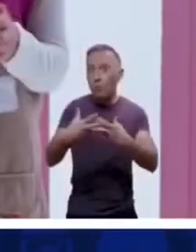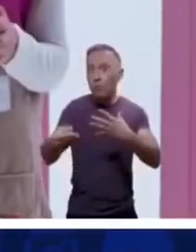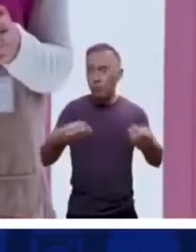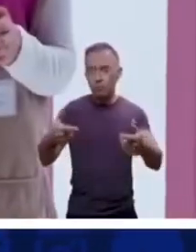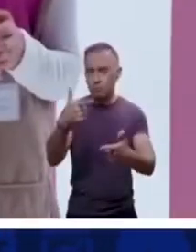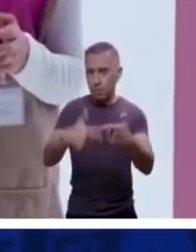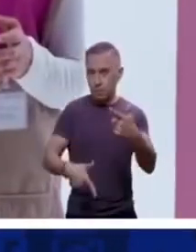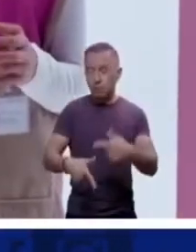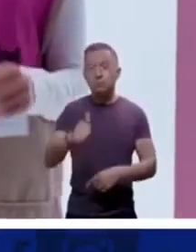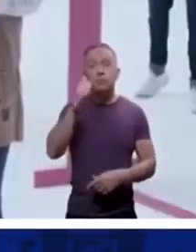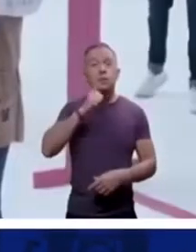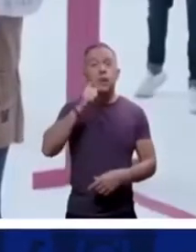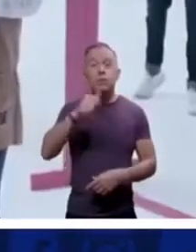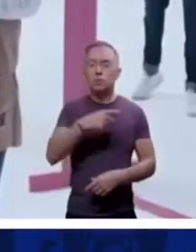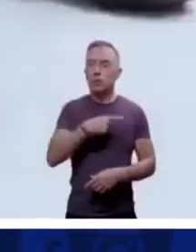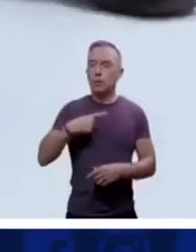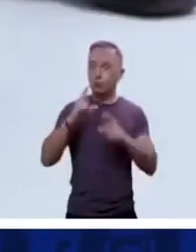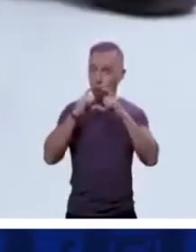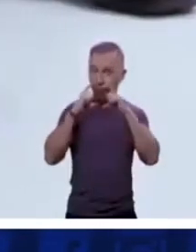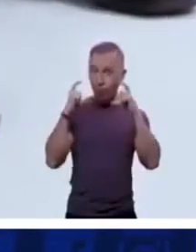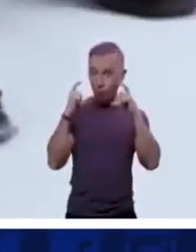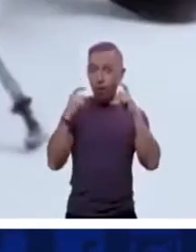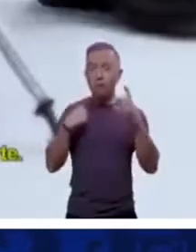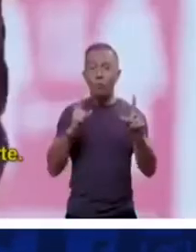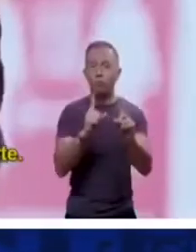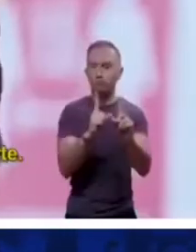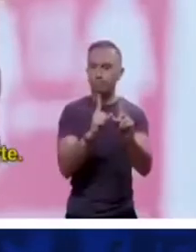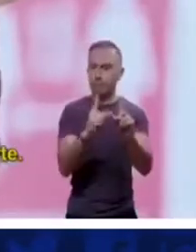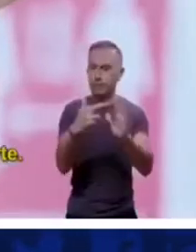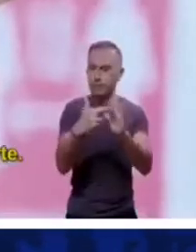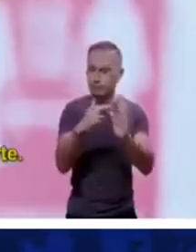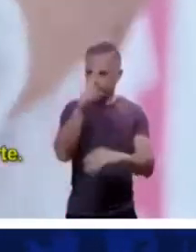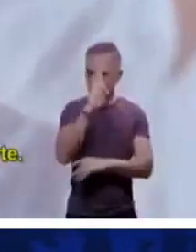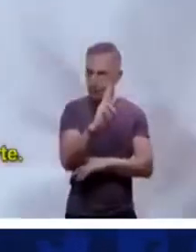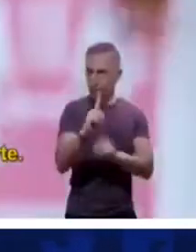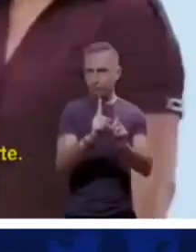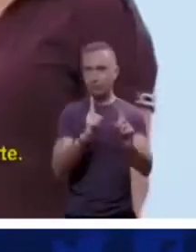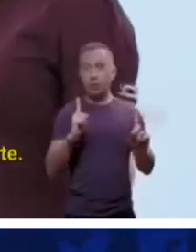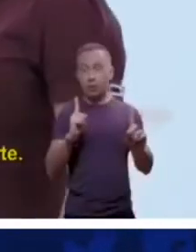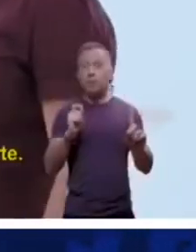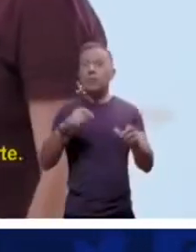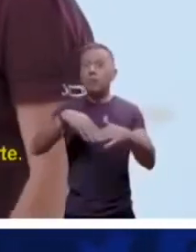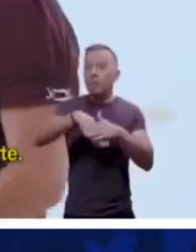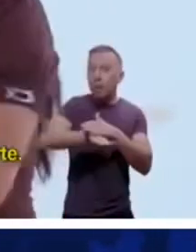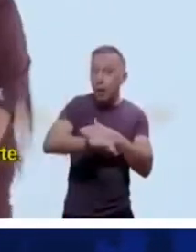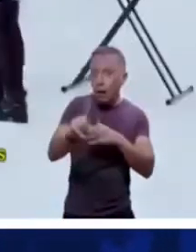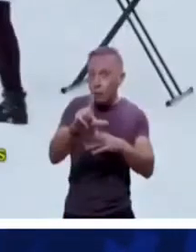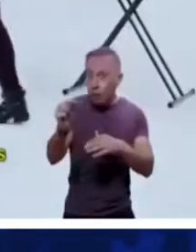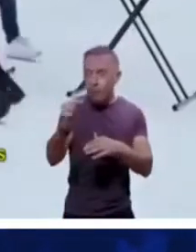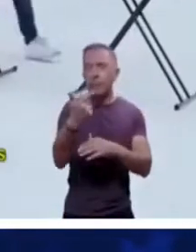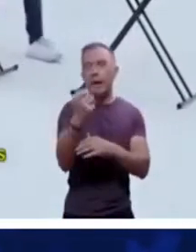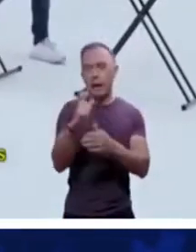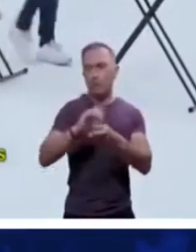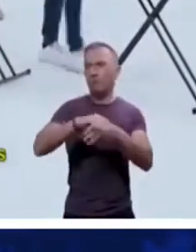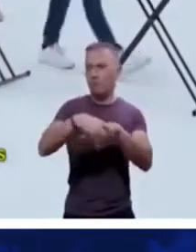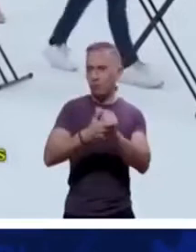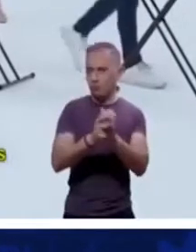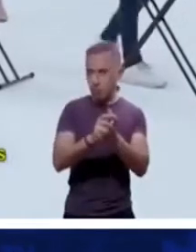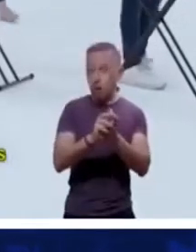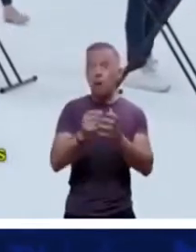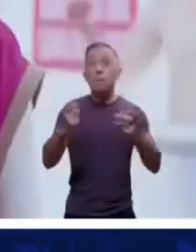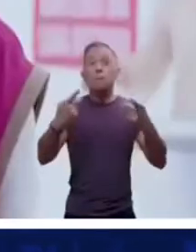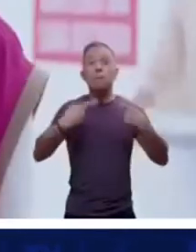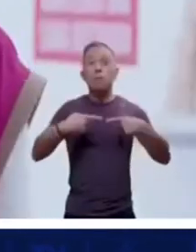que hacer es llegar responsablemente el día 6 de junio acudir a tus urnas entonces que tienes que hacer